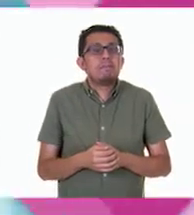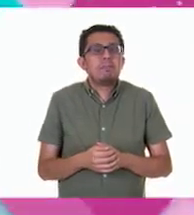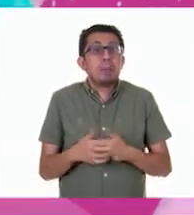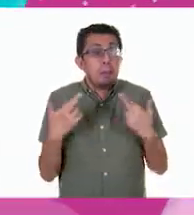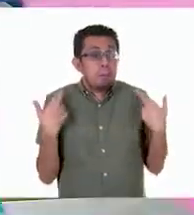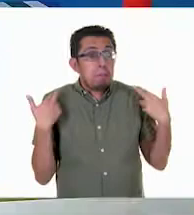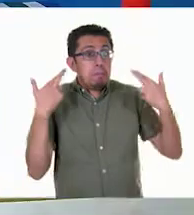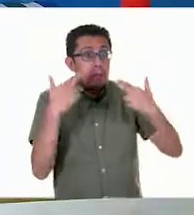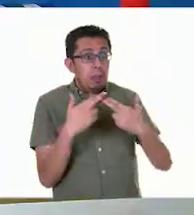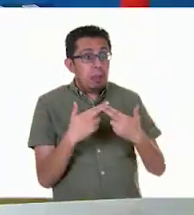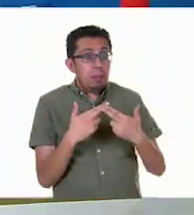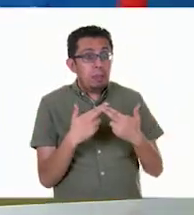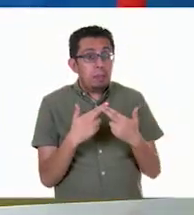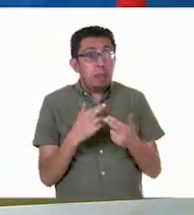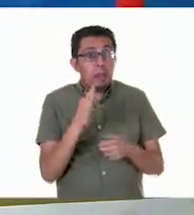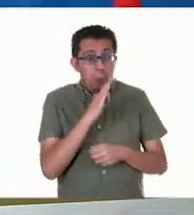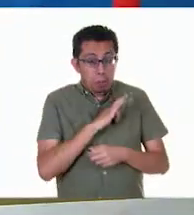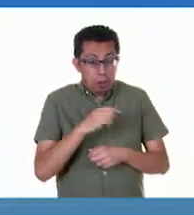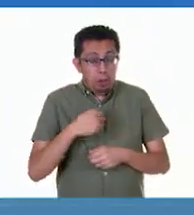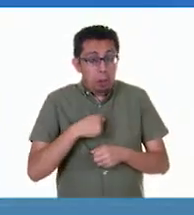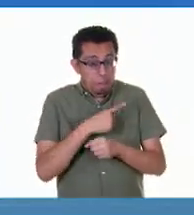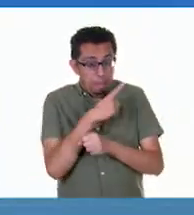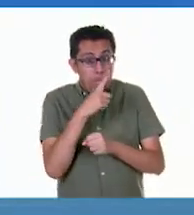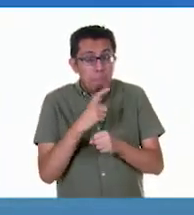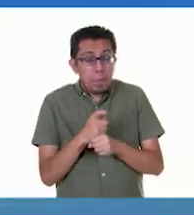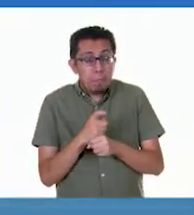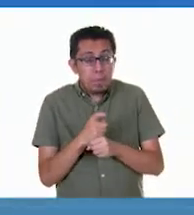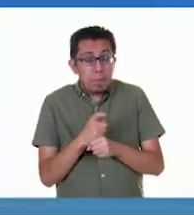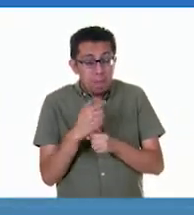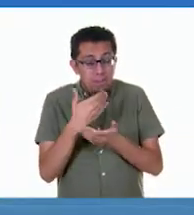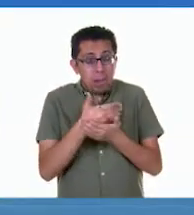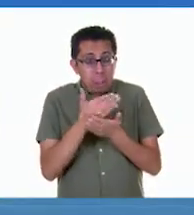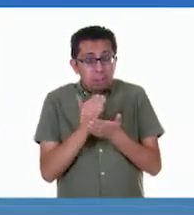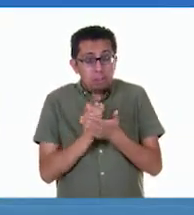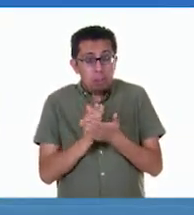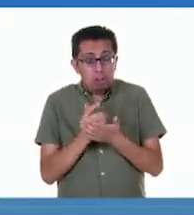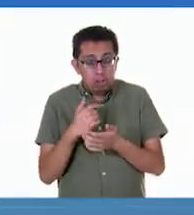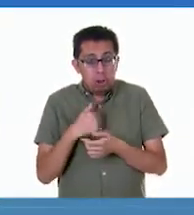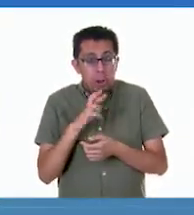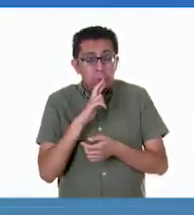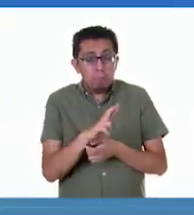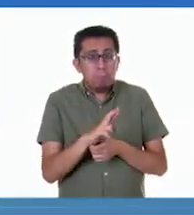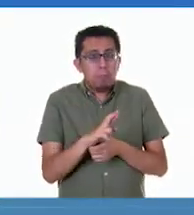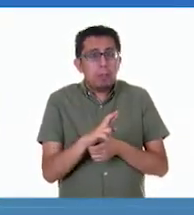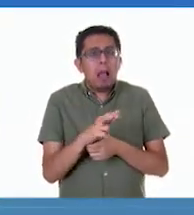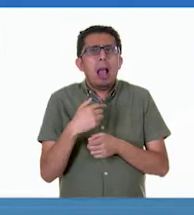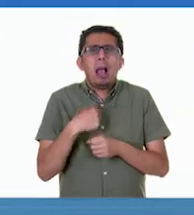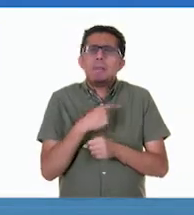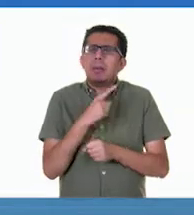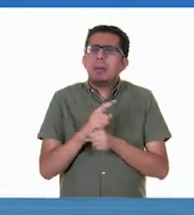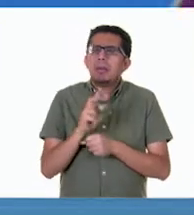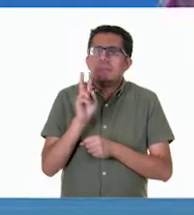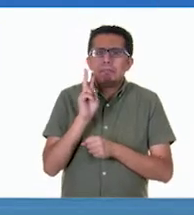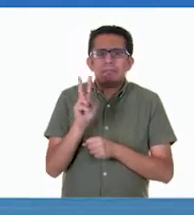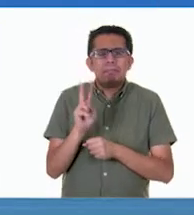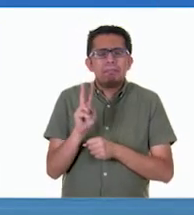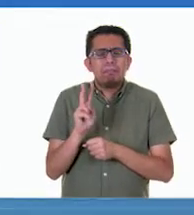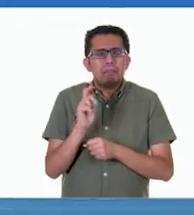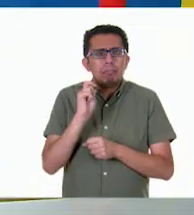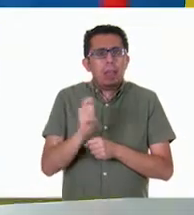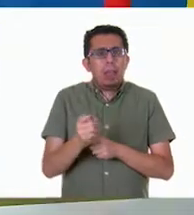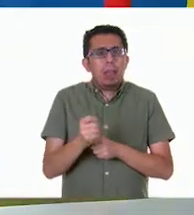Profe, ¿puedo darle la primera? La primera fracción es un